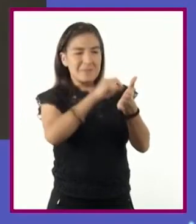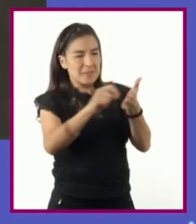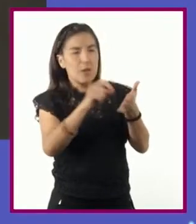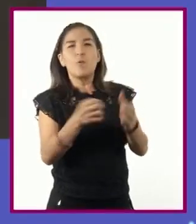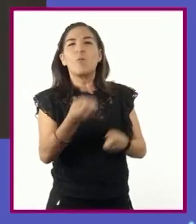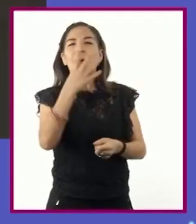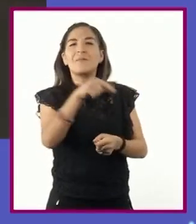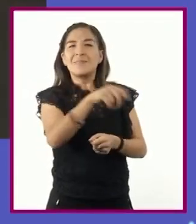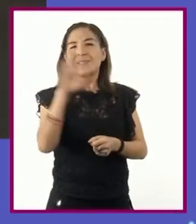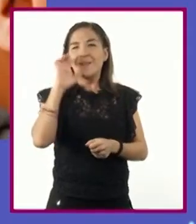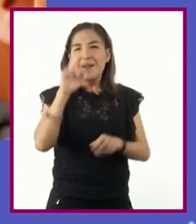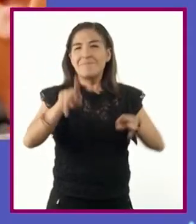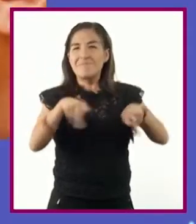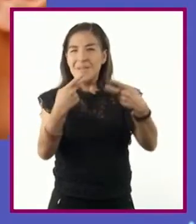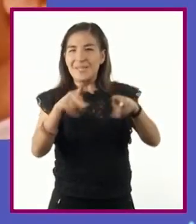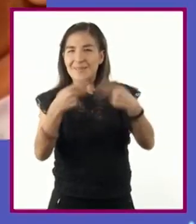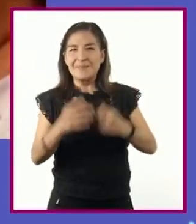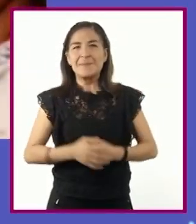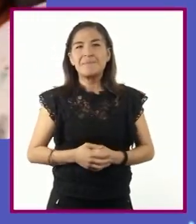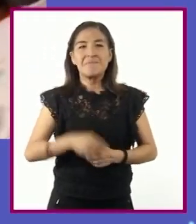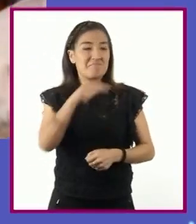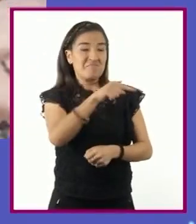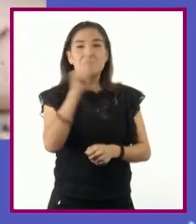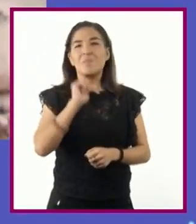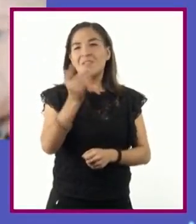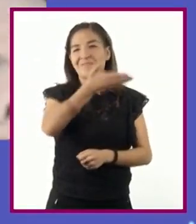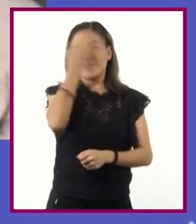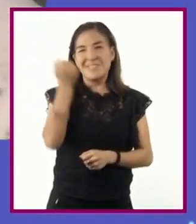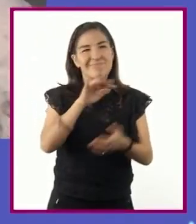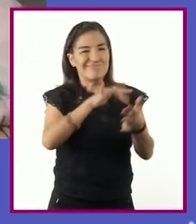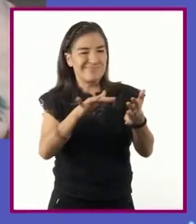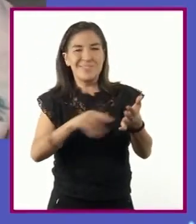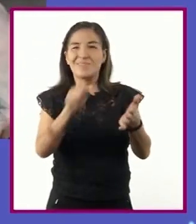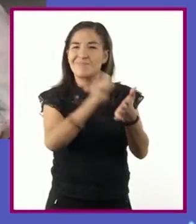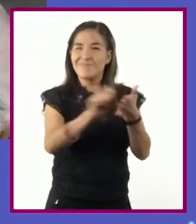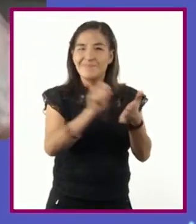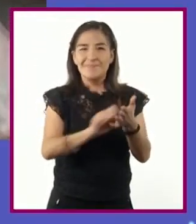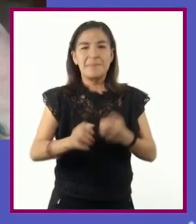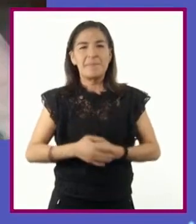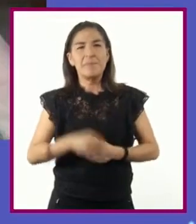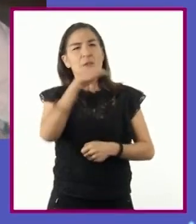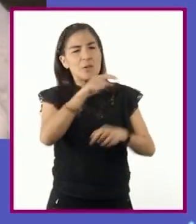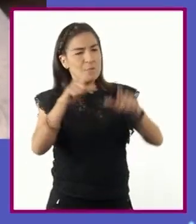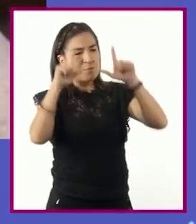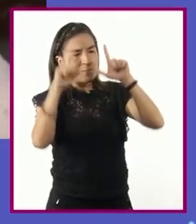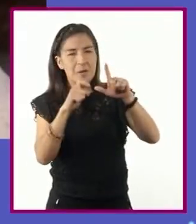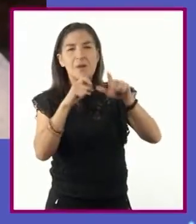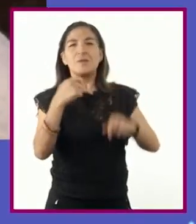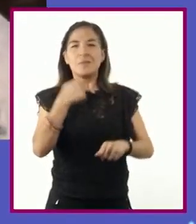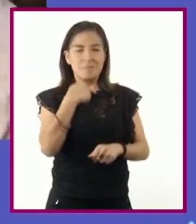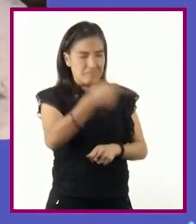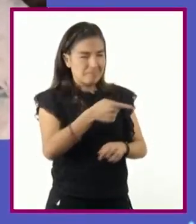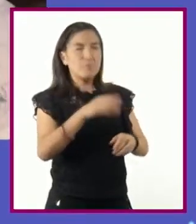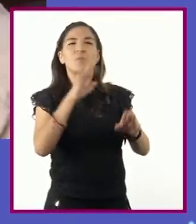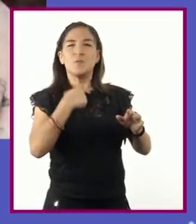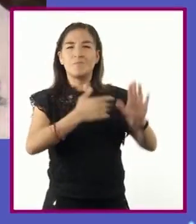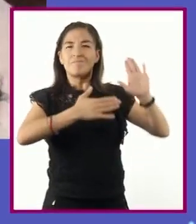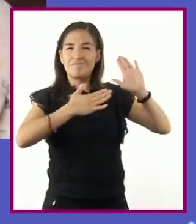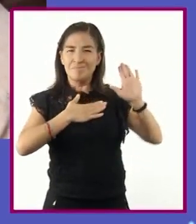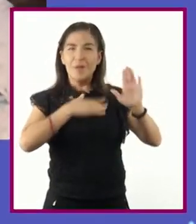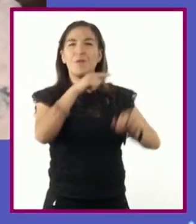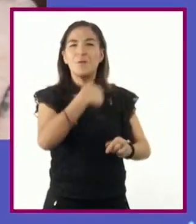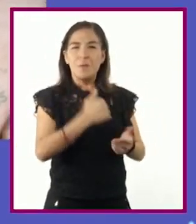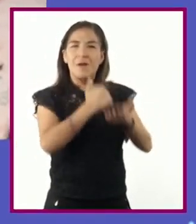de las naranjas que había vendido, pues no sabía ni leer ni escribir. Le tomé una fotografía y le prometí que haría todo lo que estuviese en mis